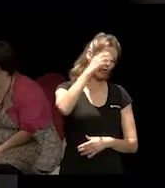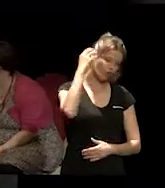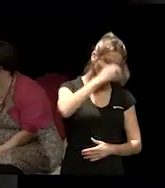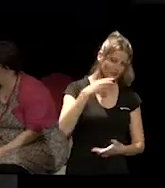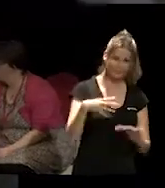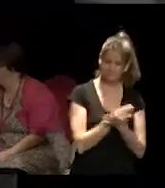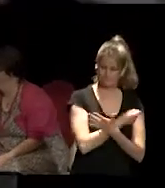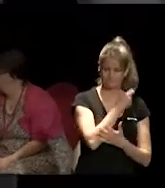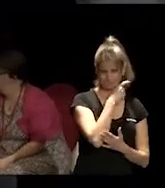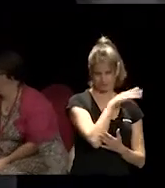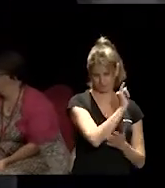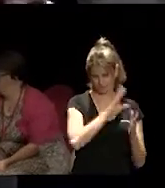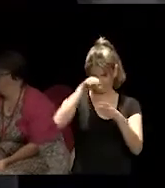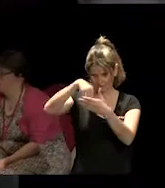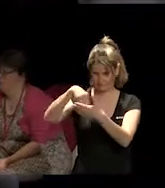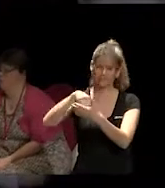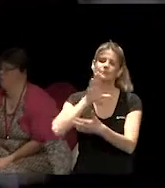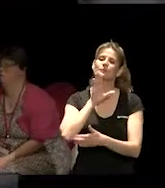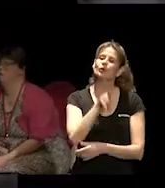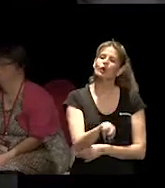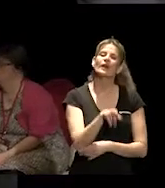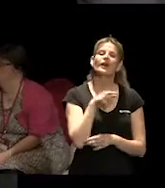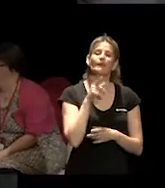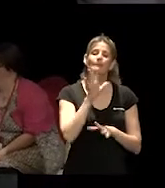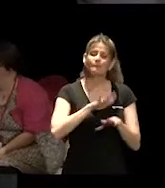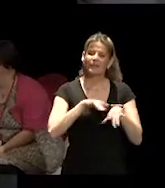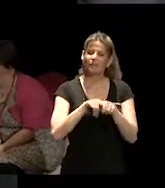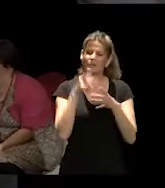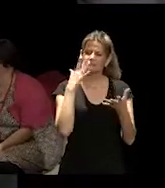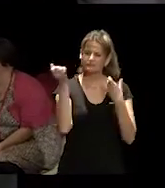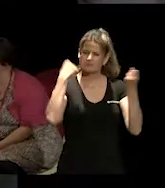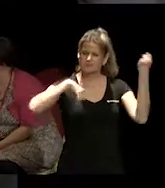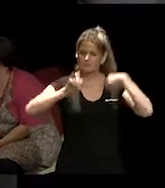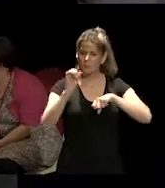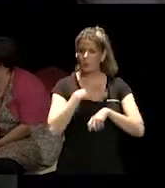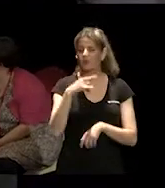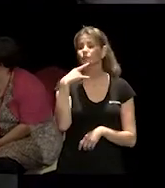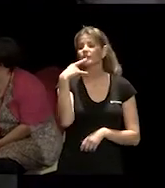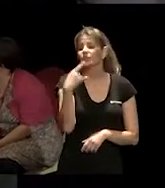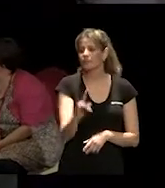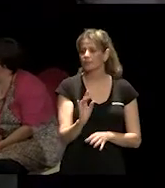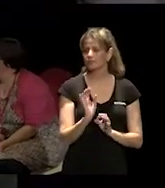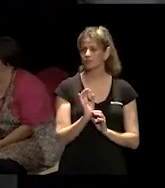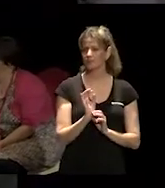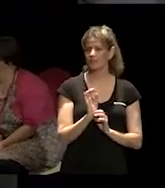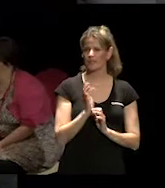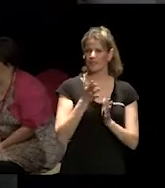Y para sintetizar el espíritu de esta escenificación podríamos decir que es un